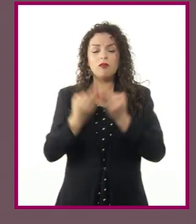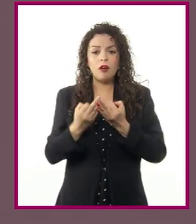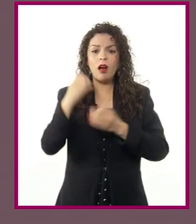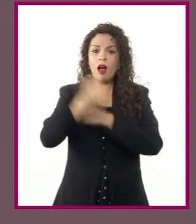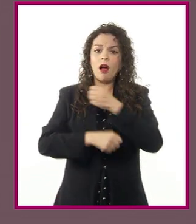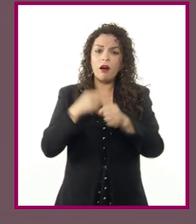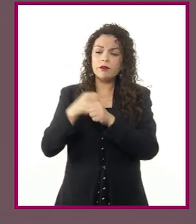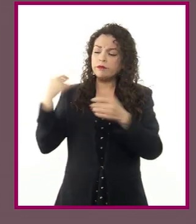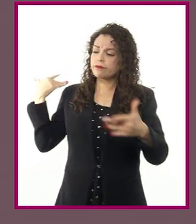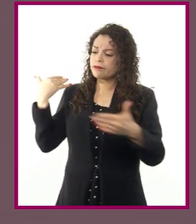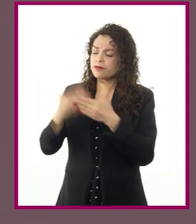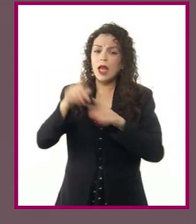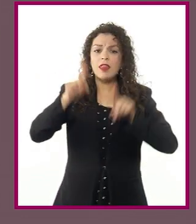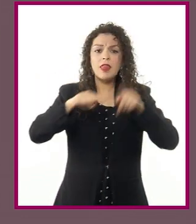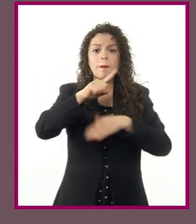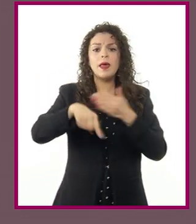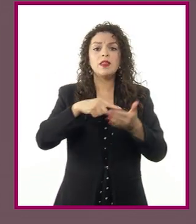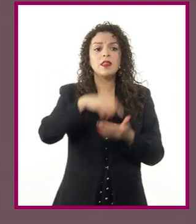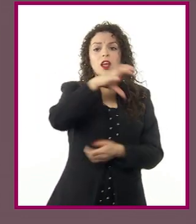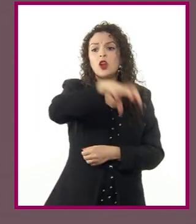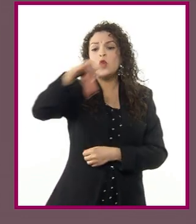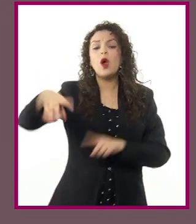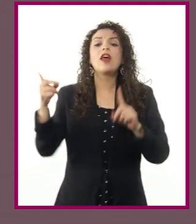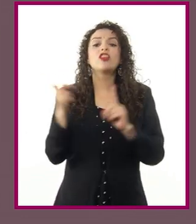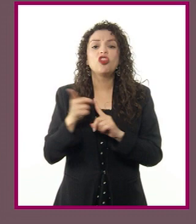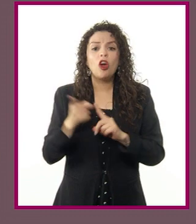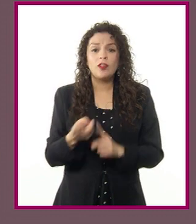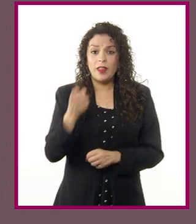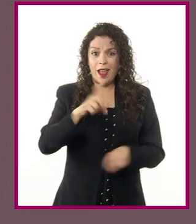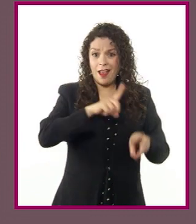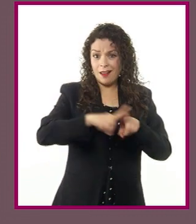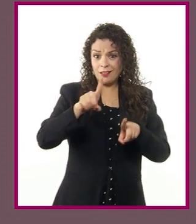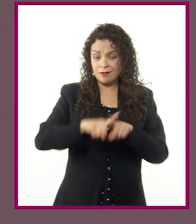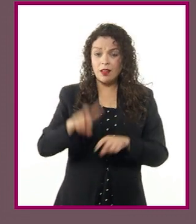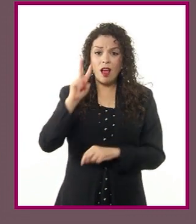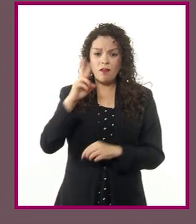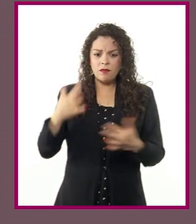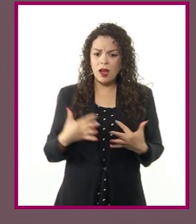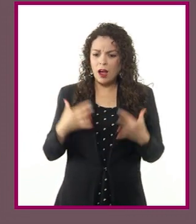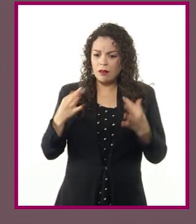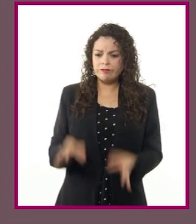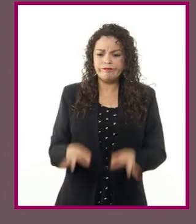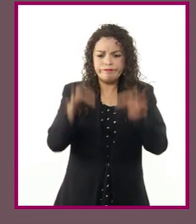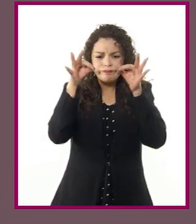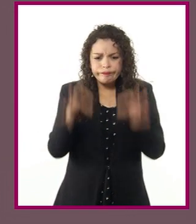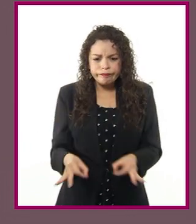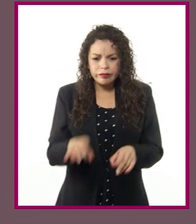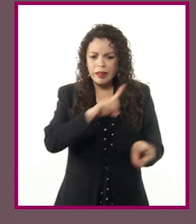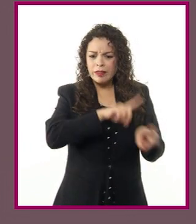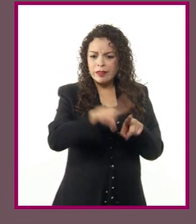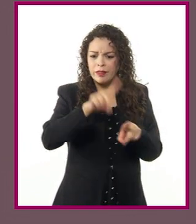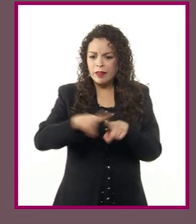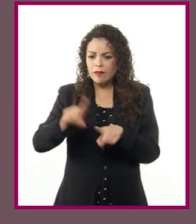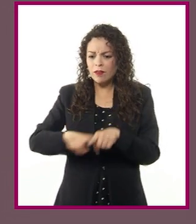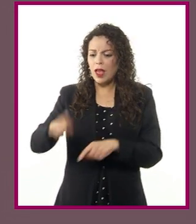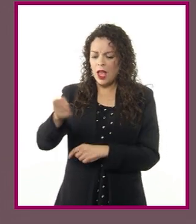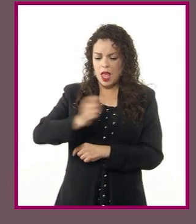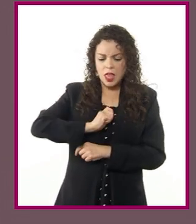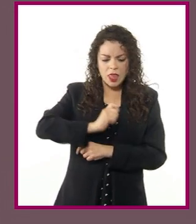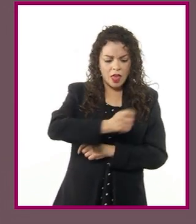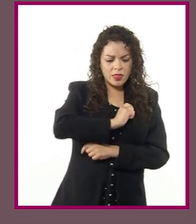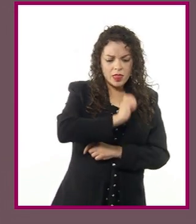y del espacio. Esta diversidad se manifiesta en la originalidad y la pluralidad de las identidades